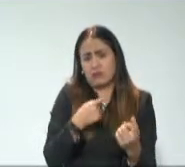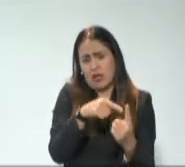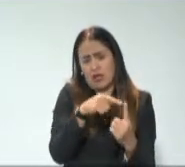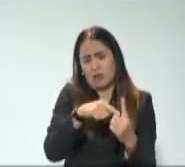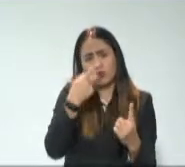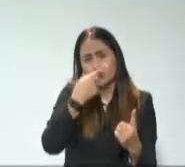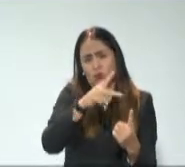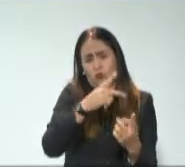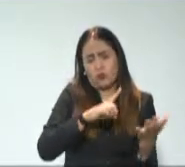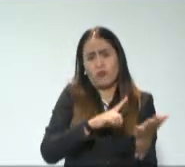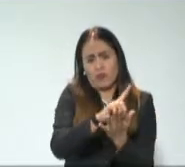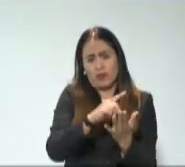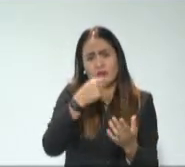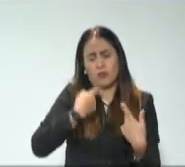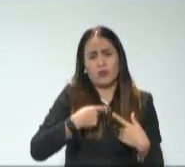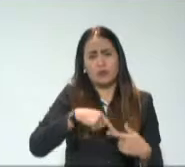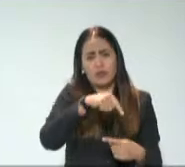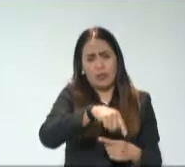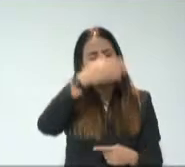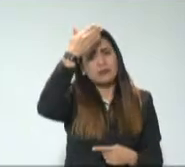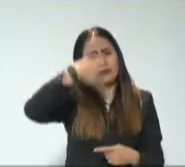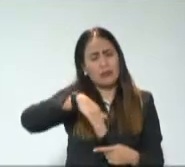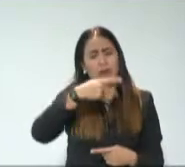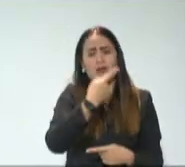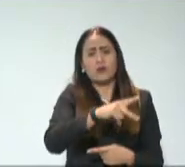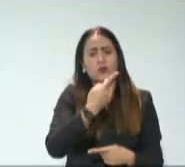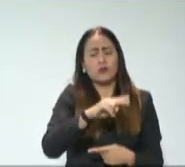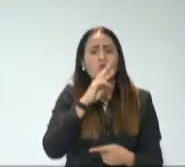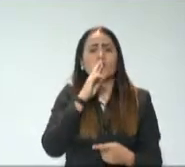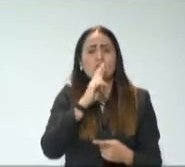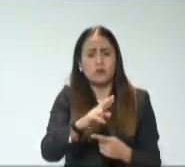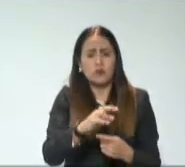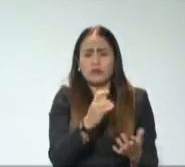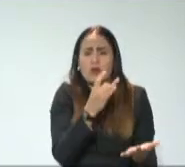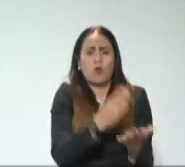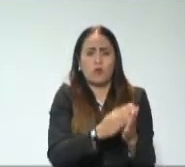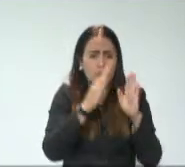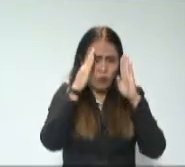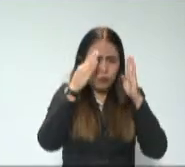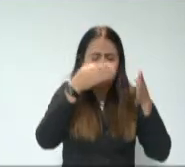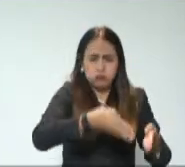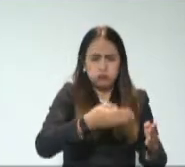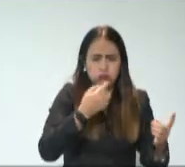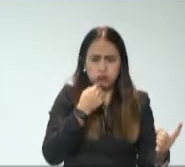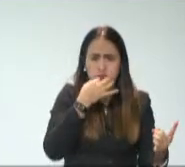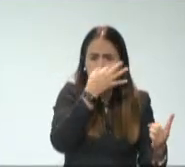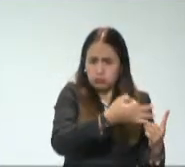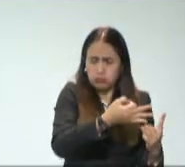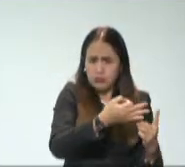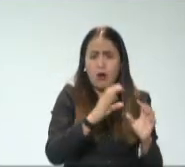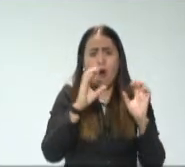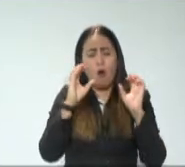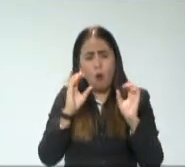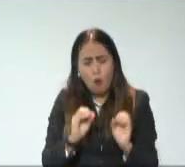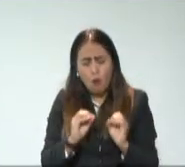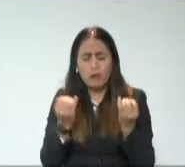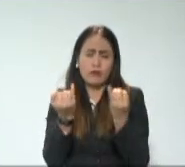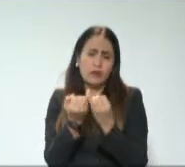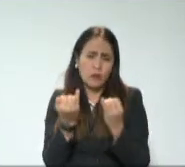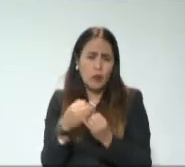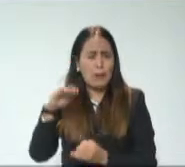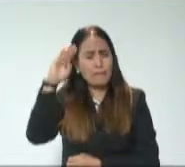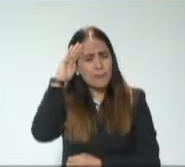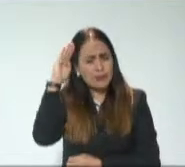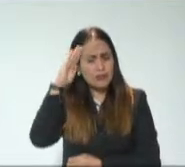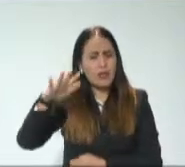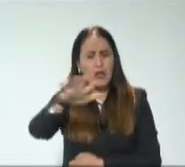es el derecho que tiene el individuo a que su resultado sea solo de él íntimo o bien pensemos en el